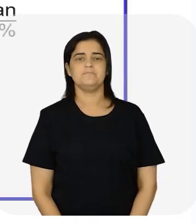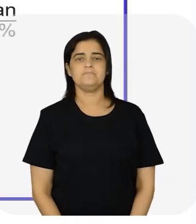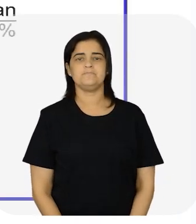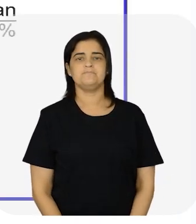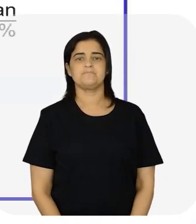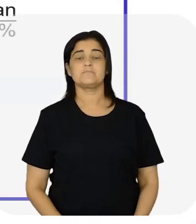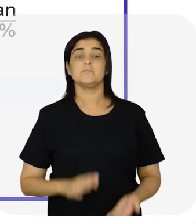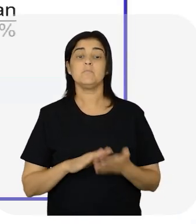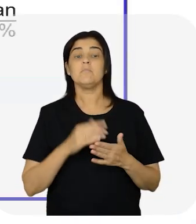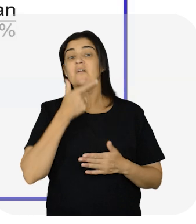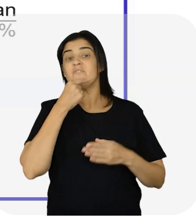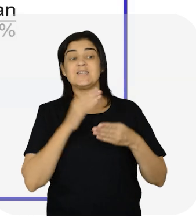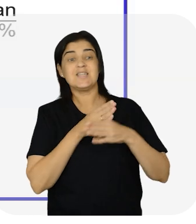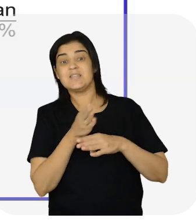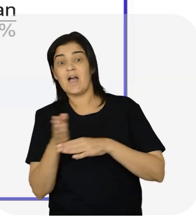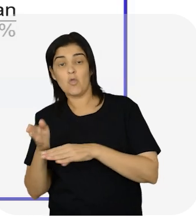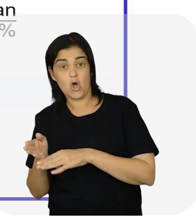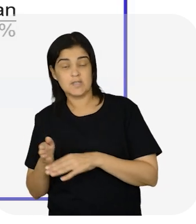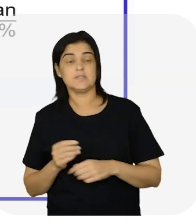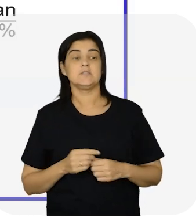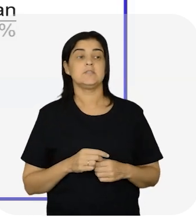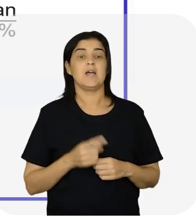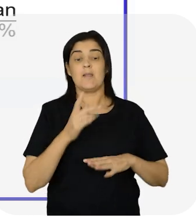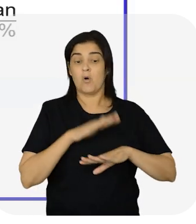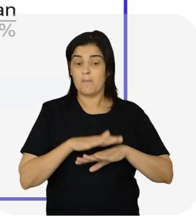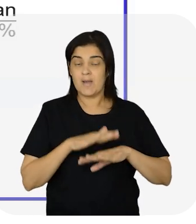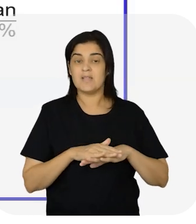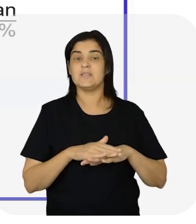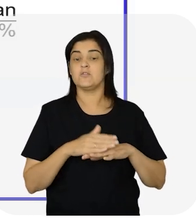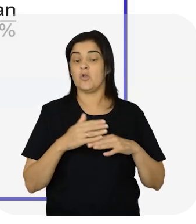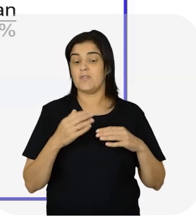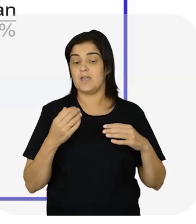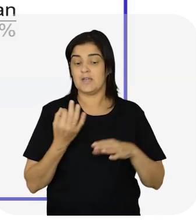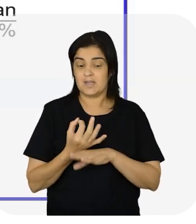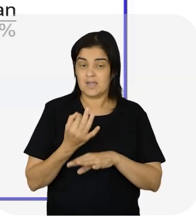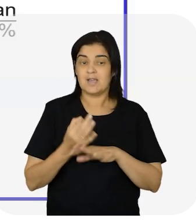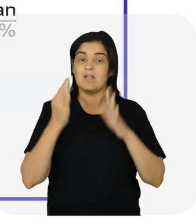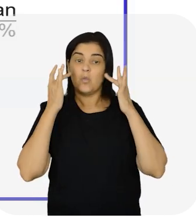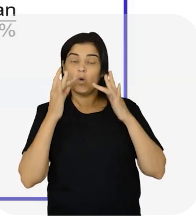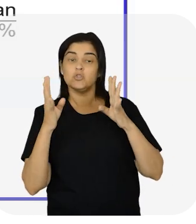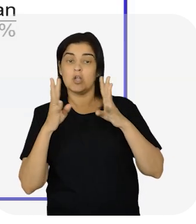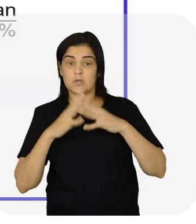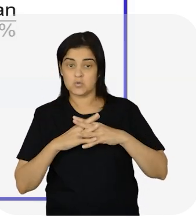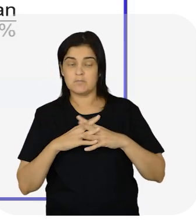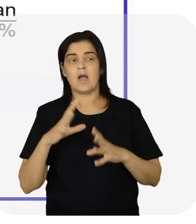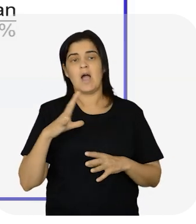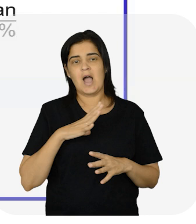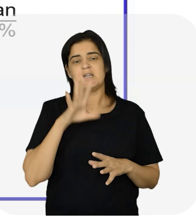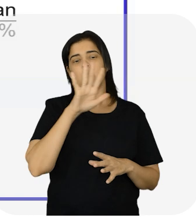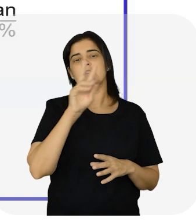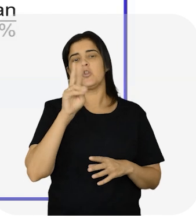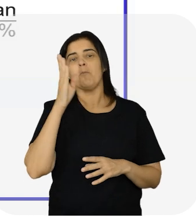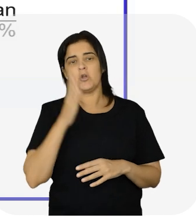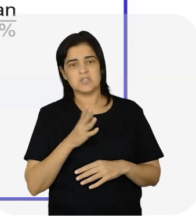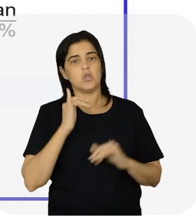En cuanto a los facilitadores, a la hora de llevar adelante las prácticas desde la educación inclusiva, tenemos un